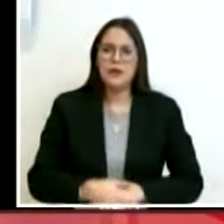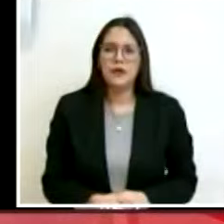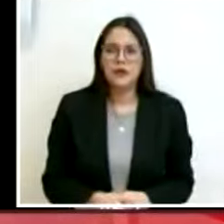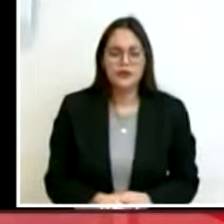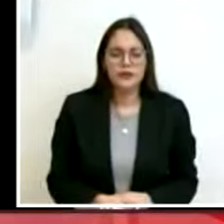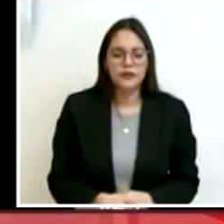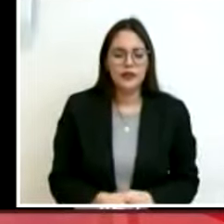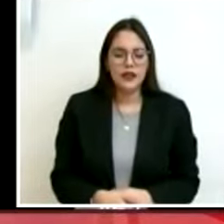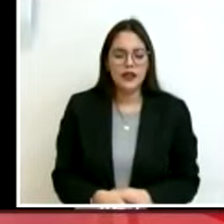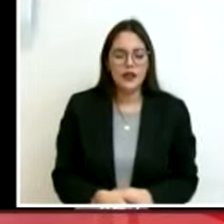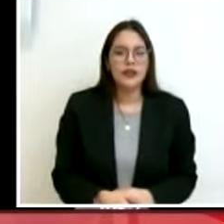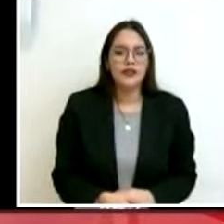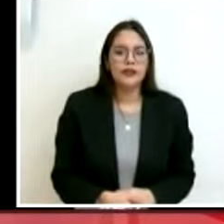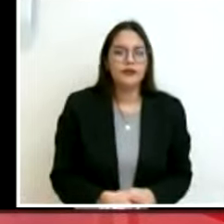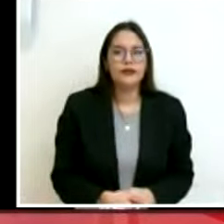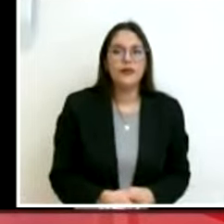hicieron